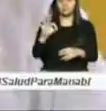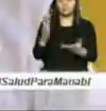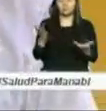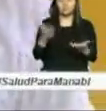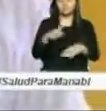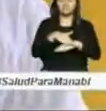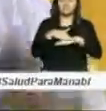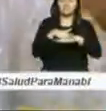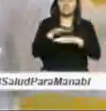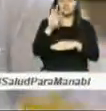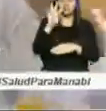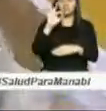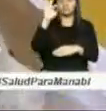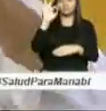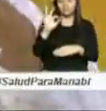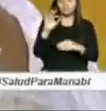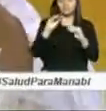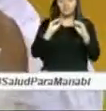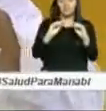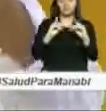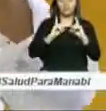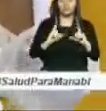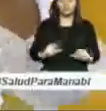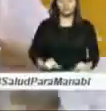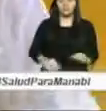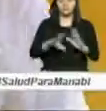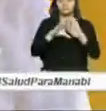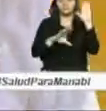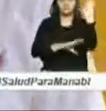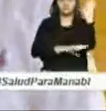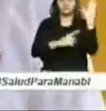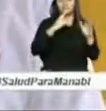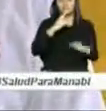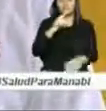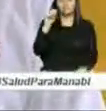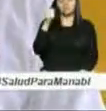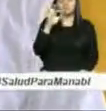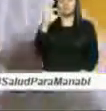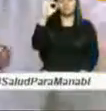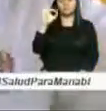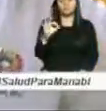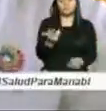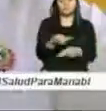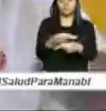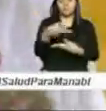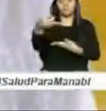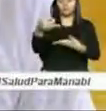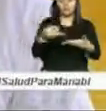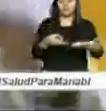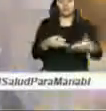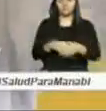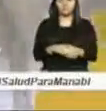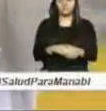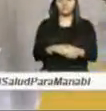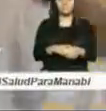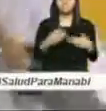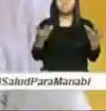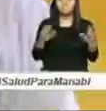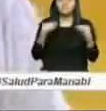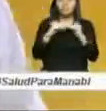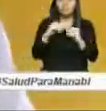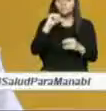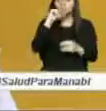del 4%. Entre educación y salud, la Constitución ordena 10% del PIB. Y eso no dicen lo mismo de siempre. Y todavía nos falta